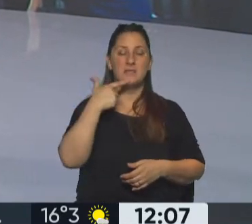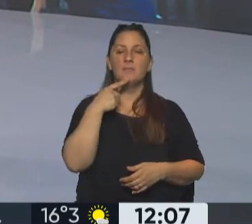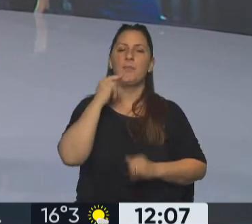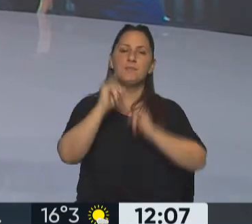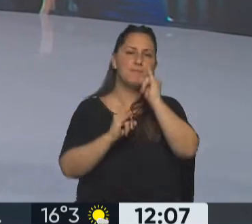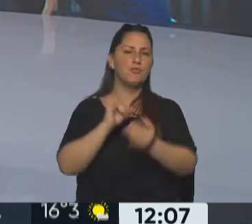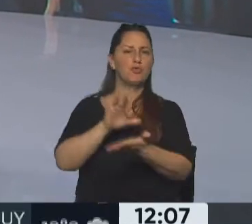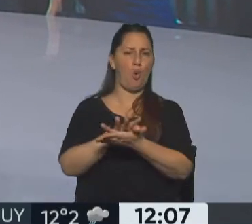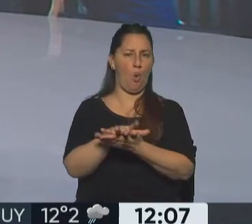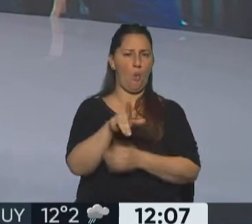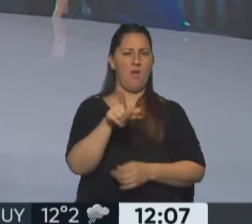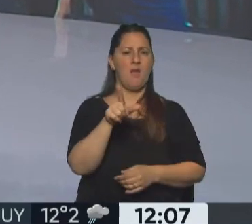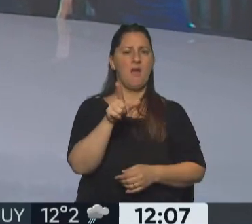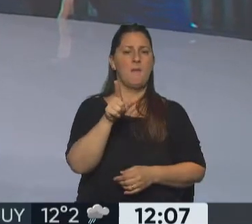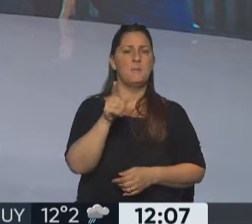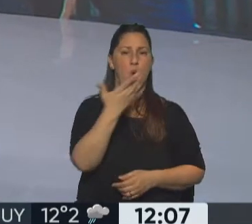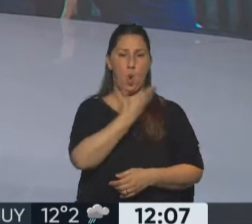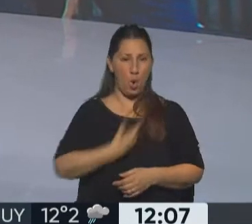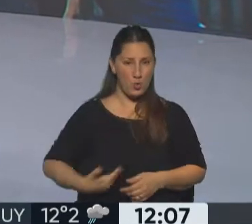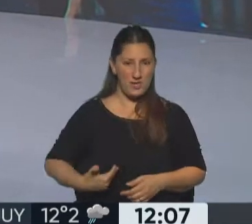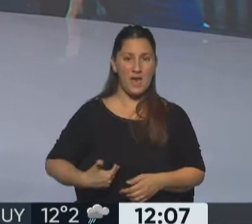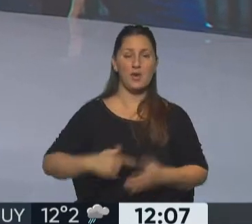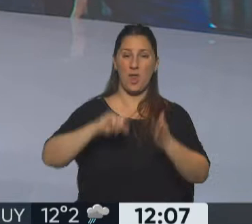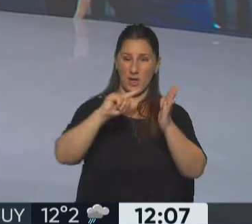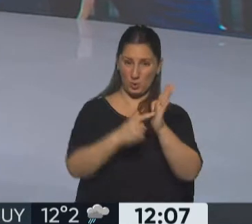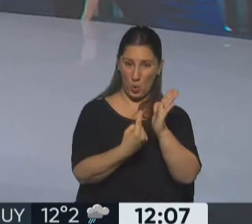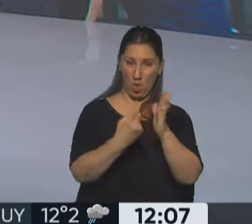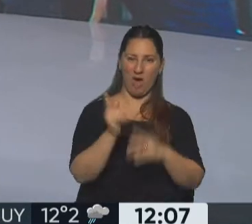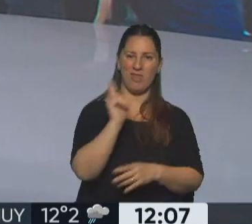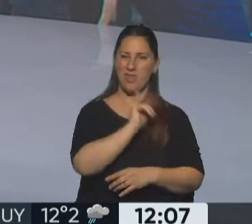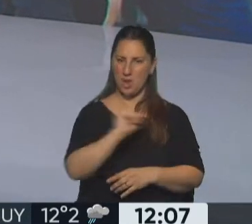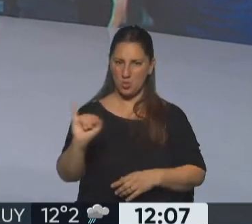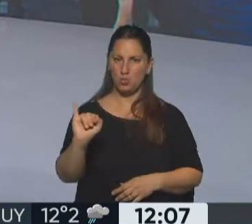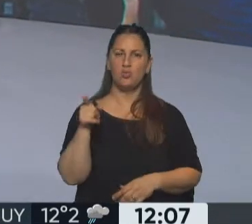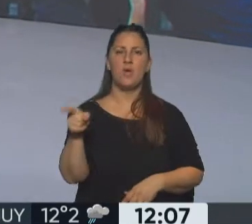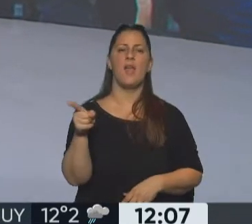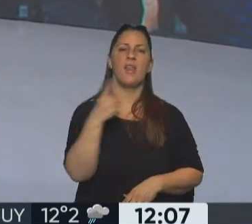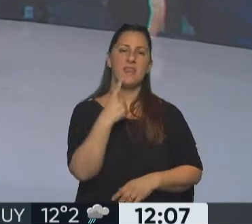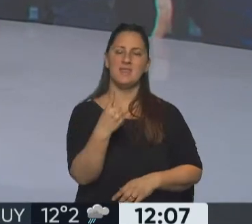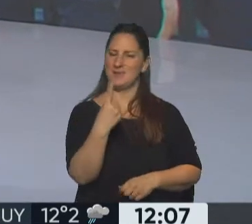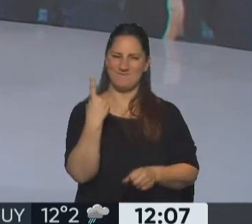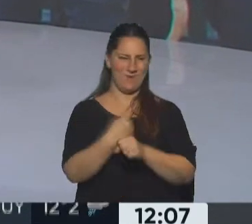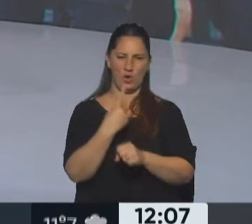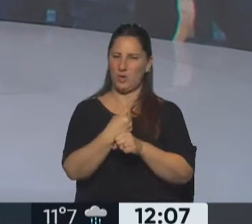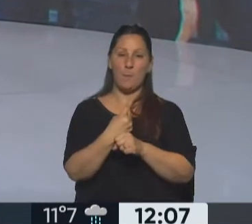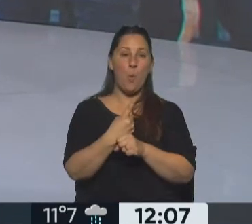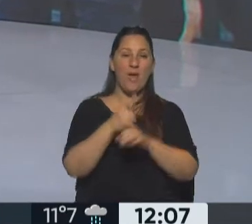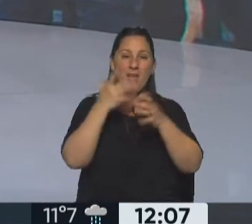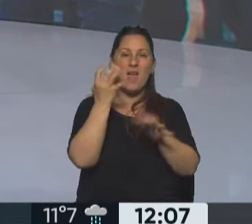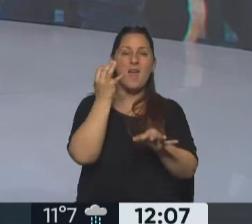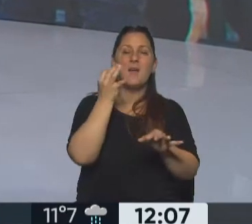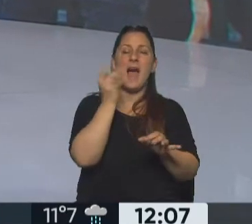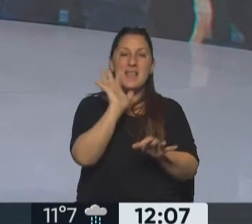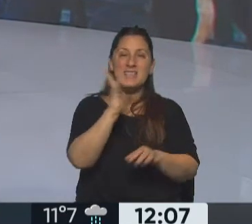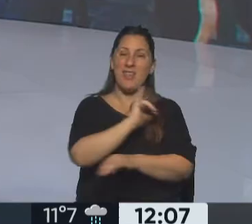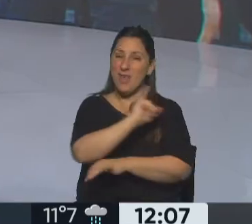las denuncias realizadas por el propio gobierno de la ciudad de Buenos Aires. Indicaron que no son viables jurídicamente